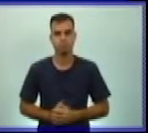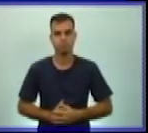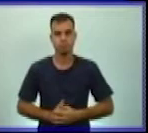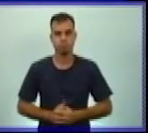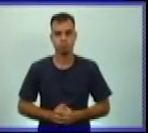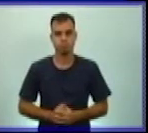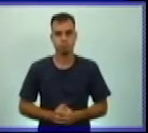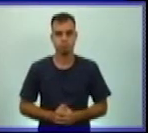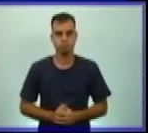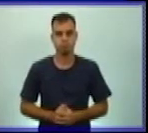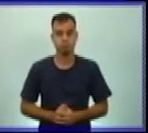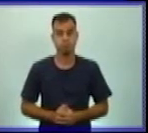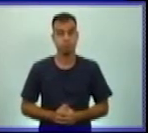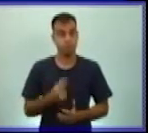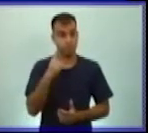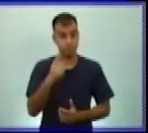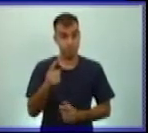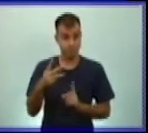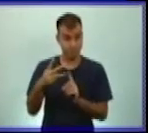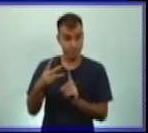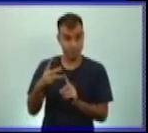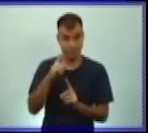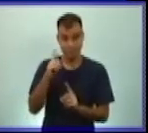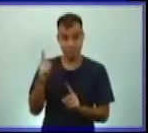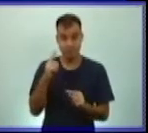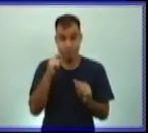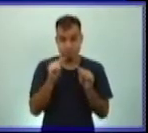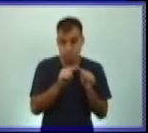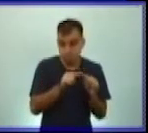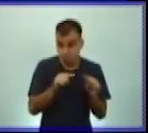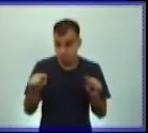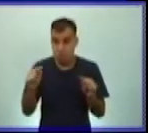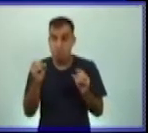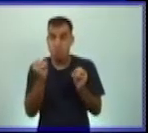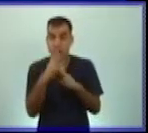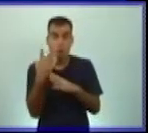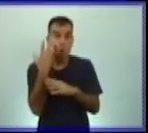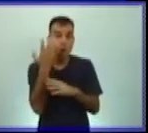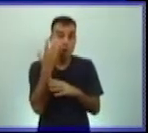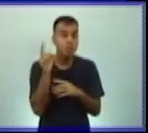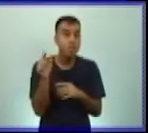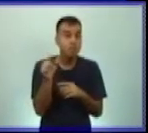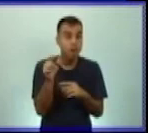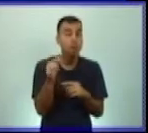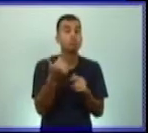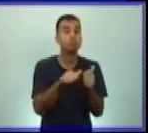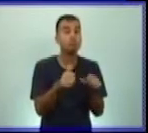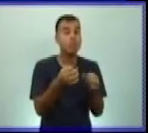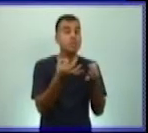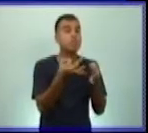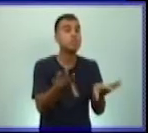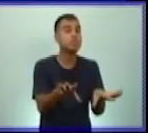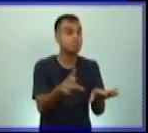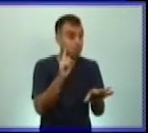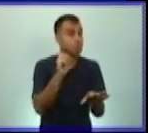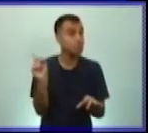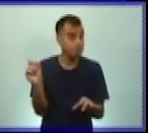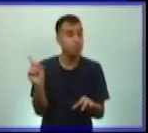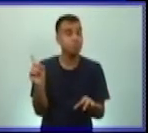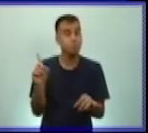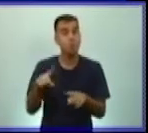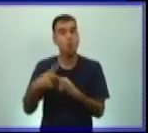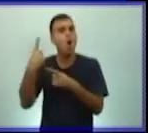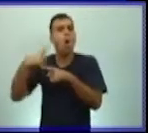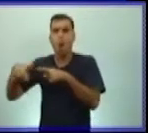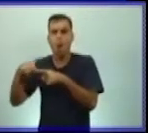cada reacción. Y fíjense que les señalo en blanco sustancias simples porque aún hay sustancias compuestas que intervienen o que